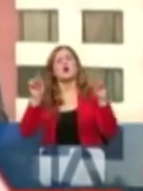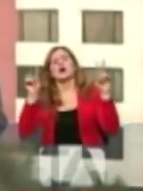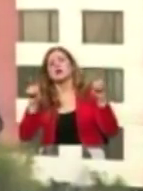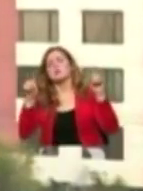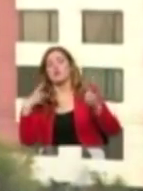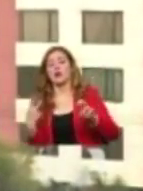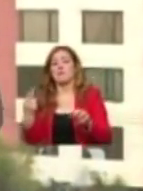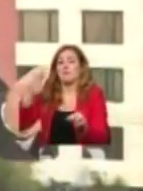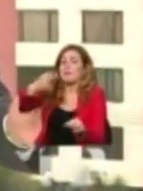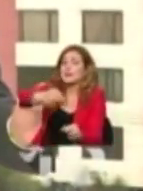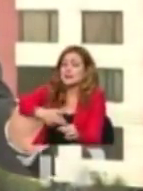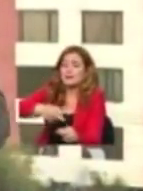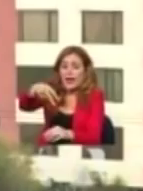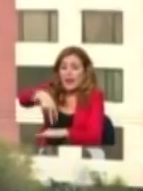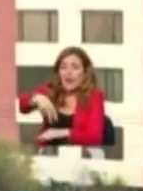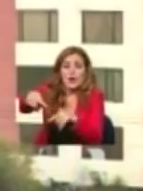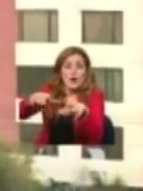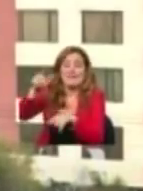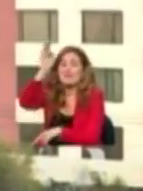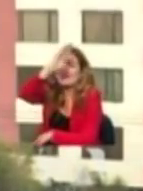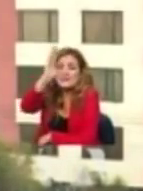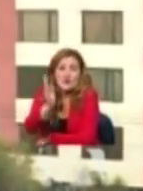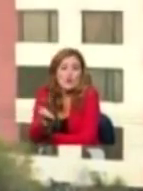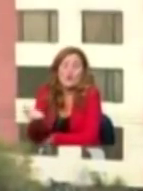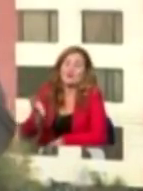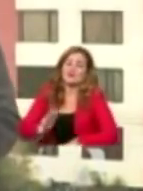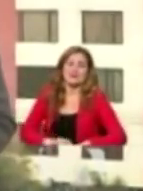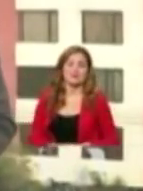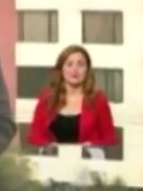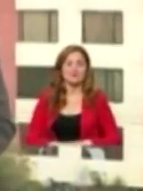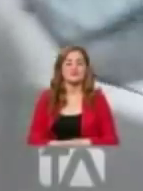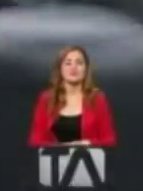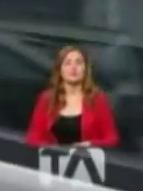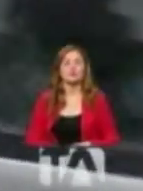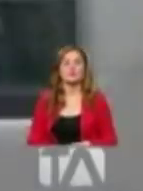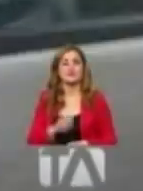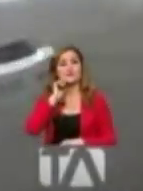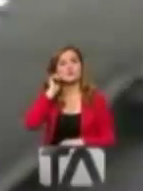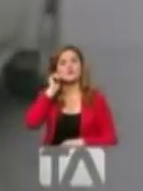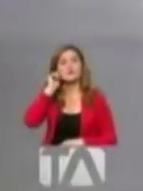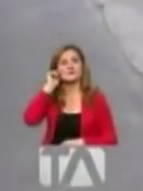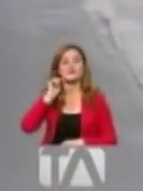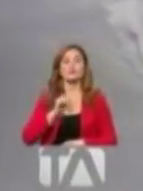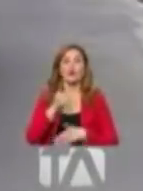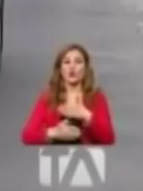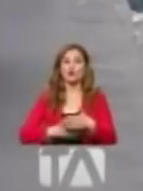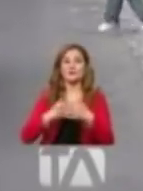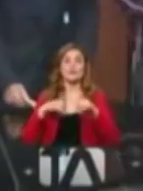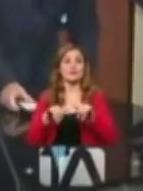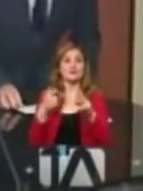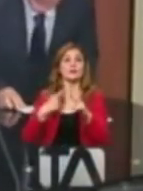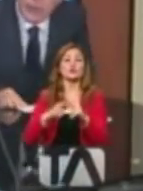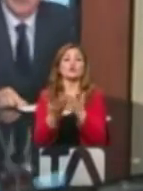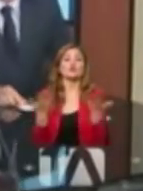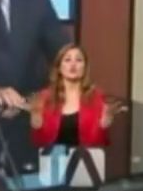30S, pues según alega, ni siquiera estuvo en el lugar de la balacera. Y como gran cantidad de procesos, tuvo su